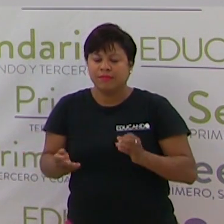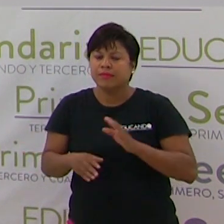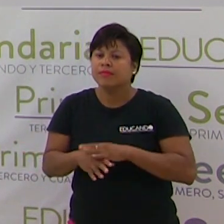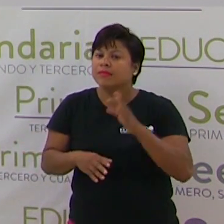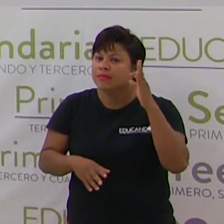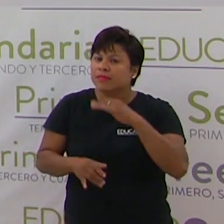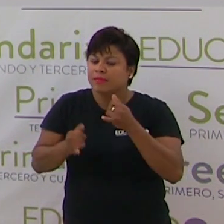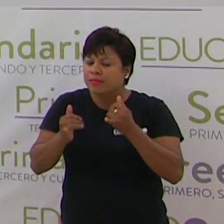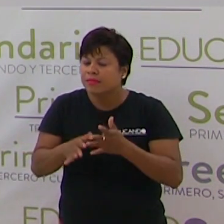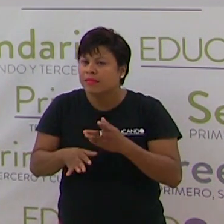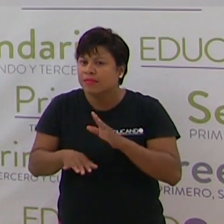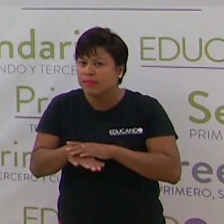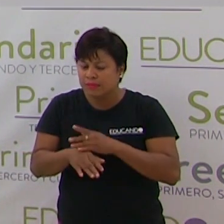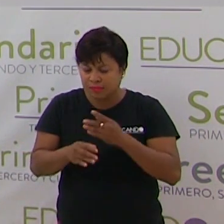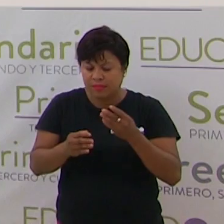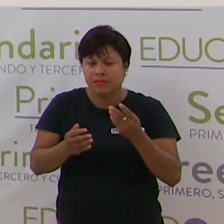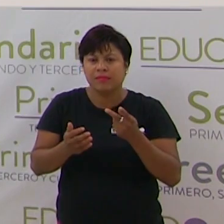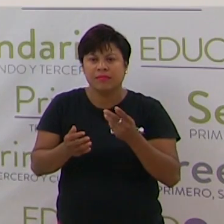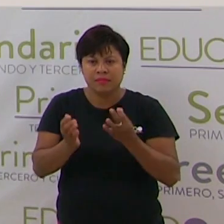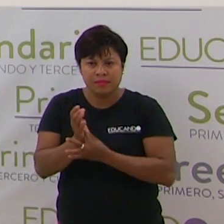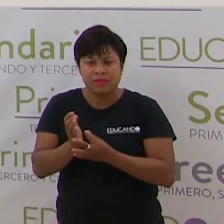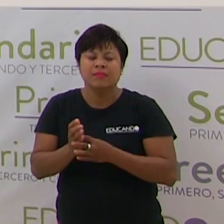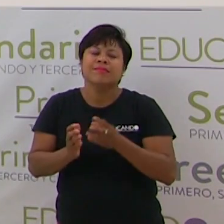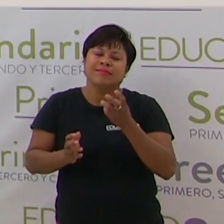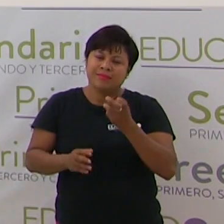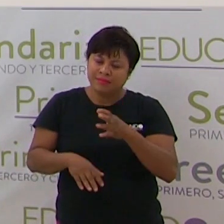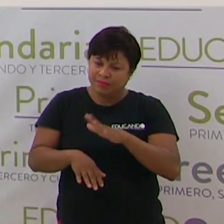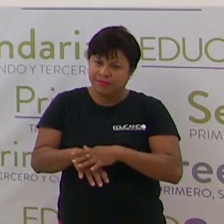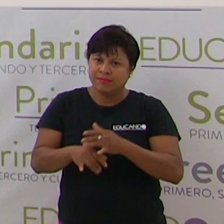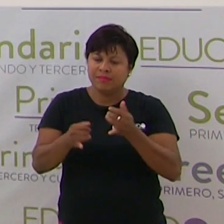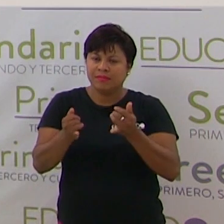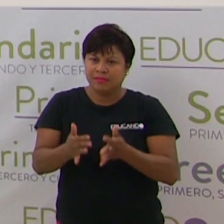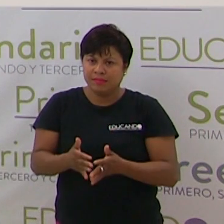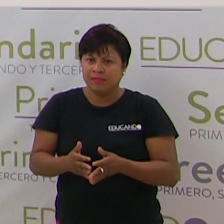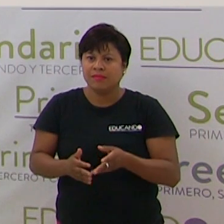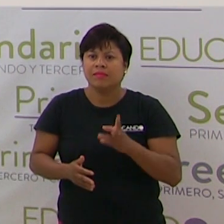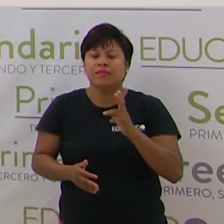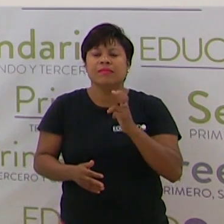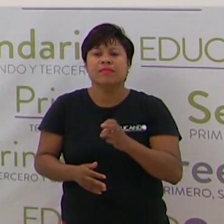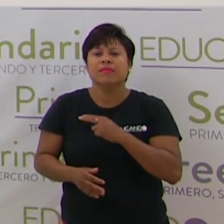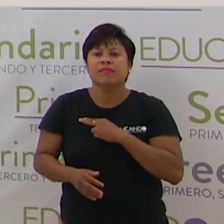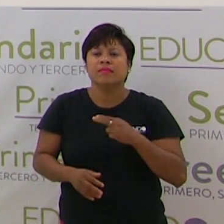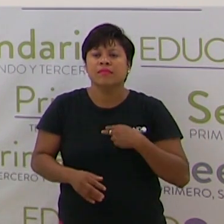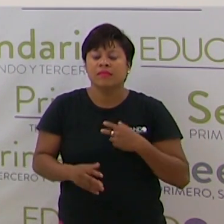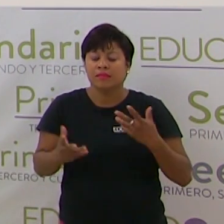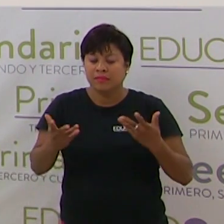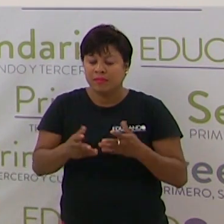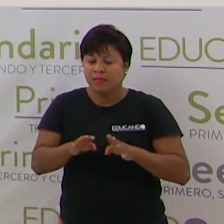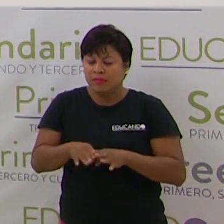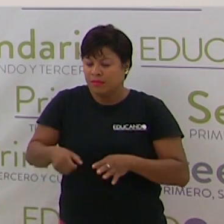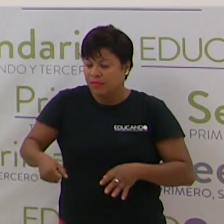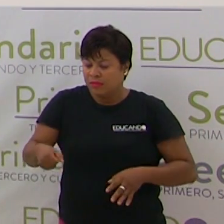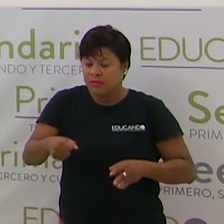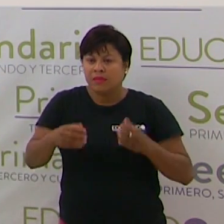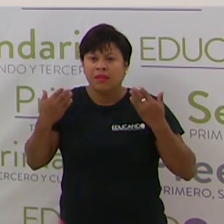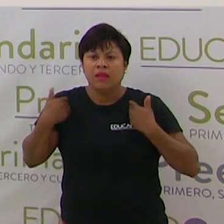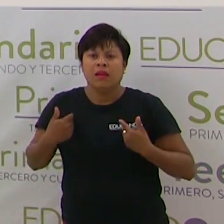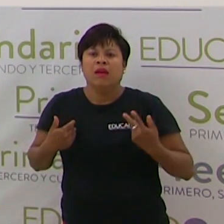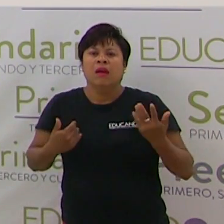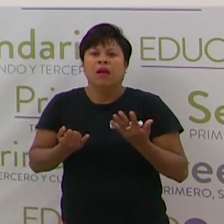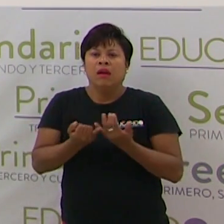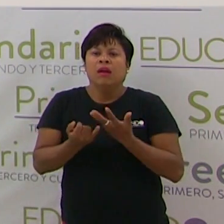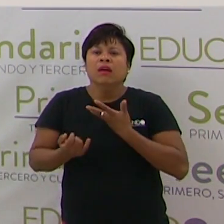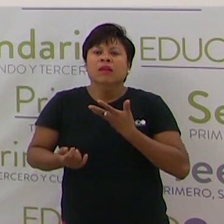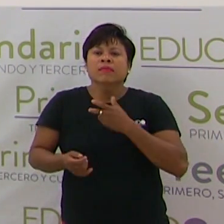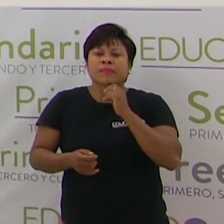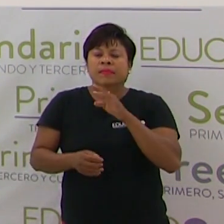ligero? Pues claro que es más pesado, ¿verdad? Pero en este caso vamos a hablar de una lonchera y de una mochila que tienen el mismo